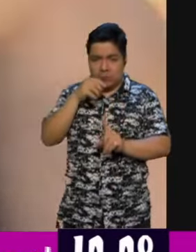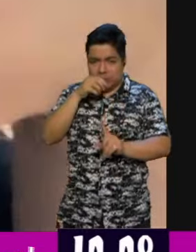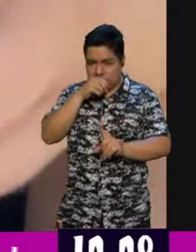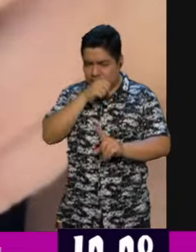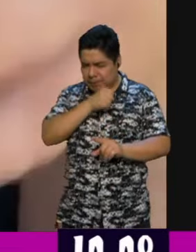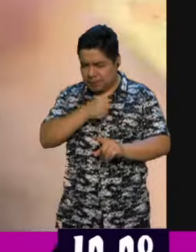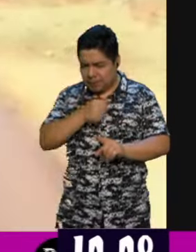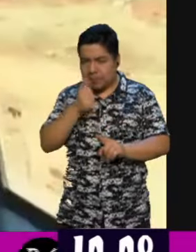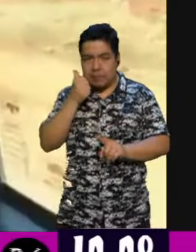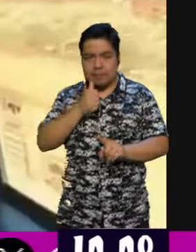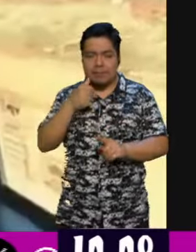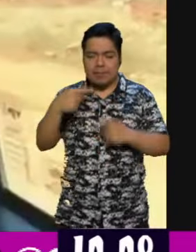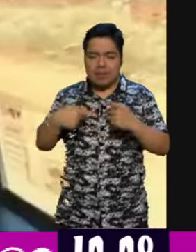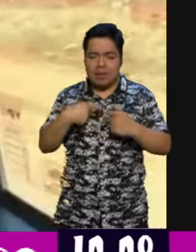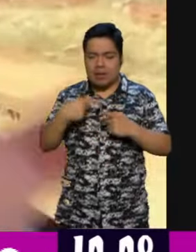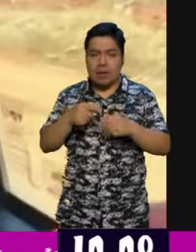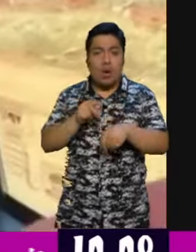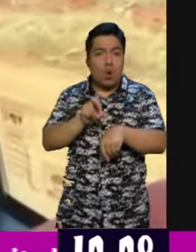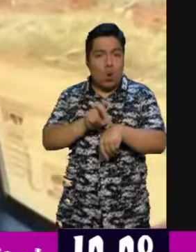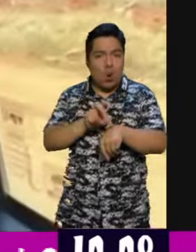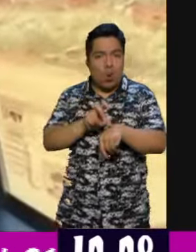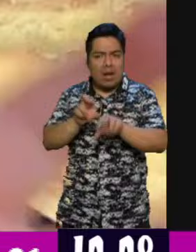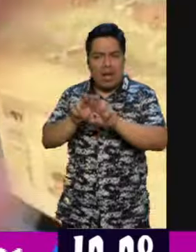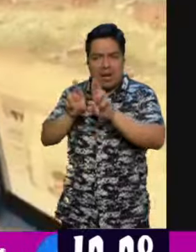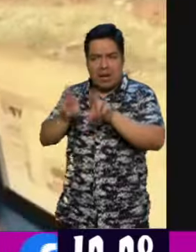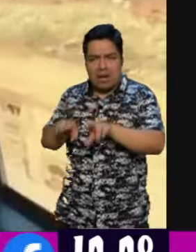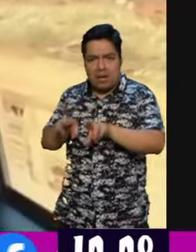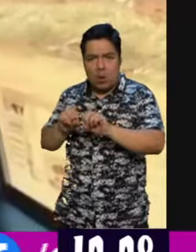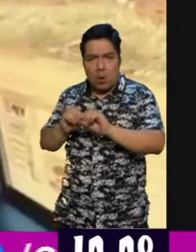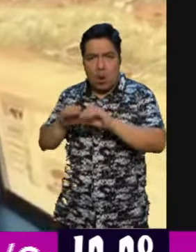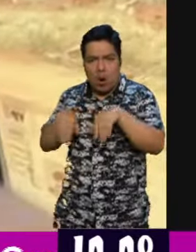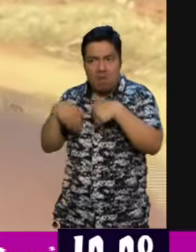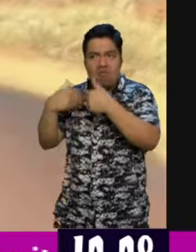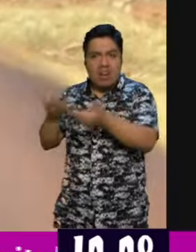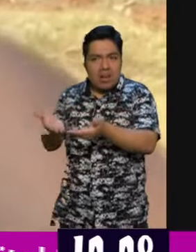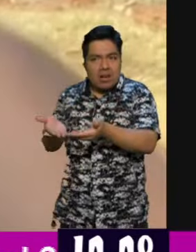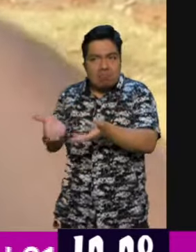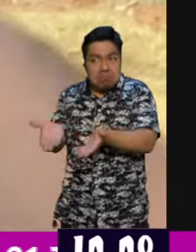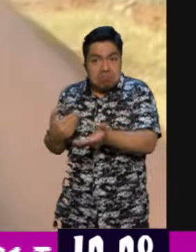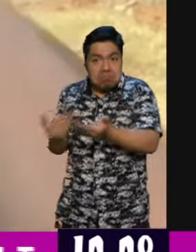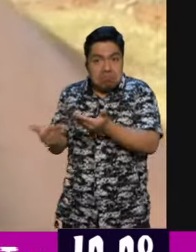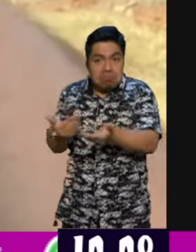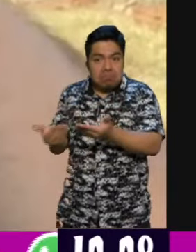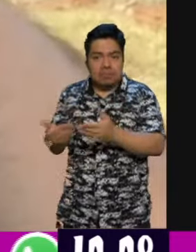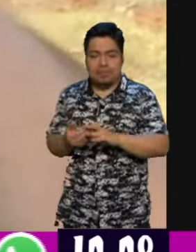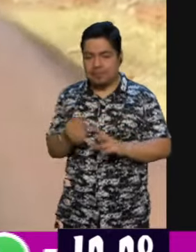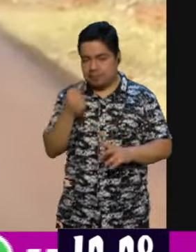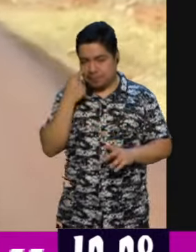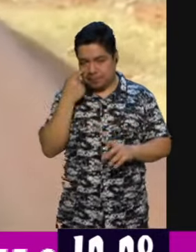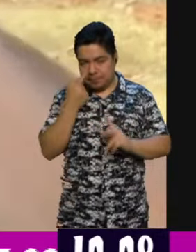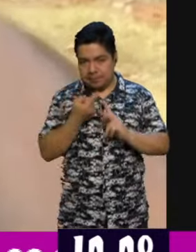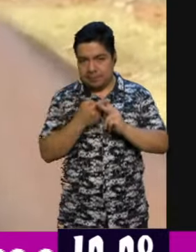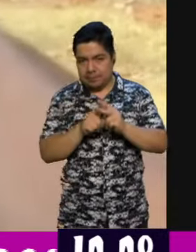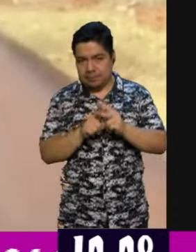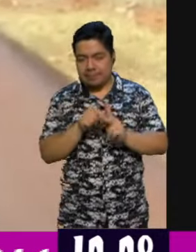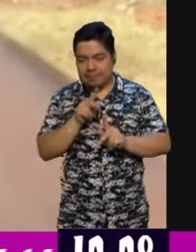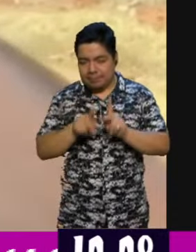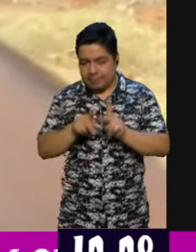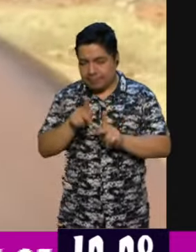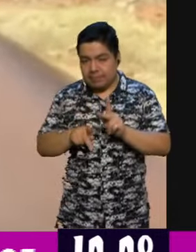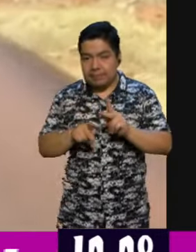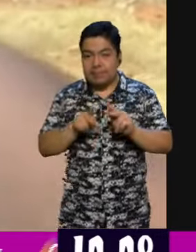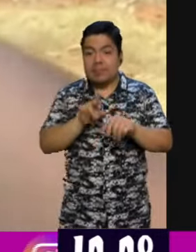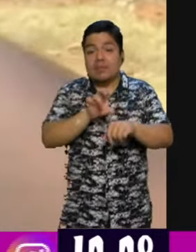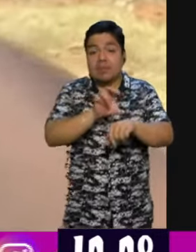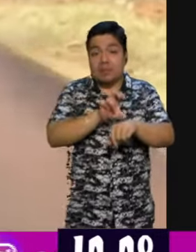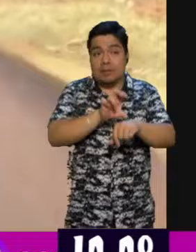pregunta frecuente es si los huevos van adentro del refri o afuera del refrigerador. Y bueno, para empezar, hay que empezar a platicar de que los huevos